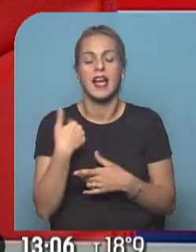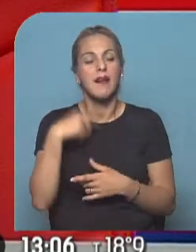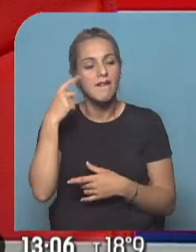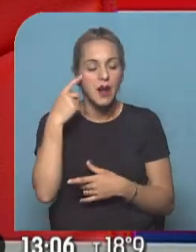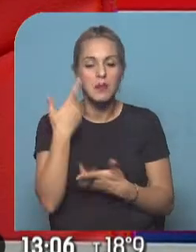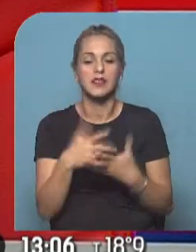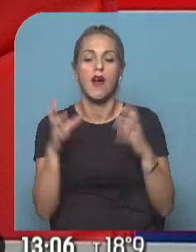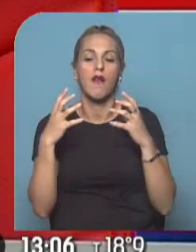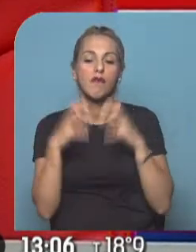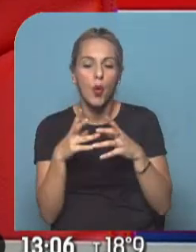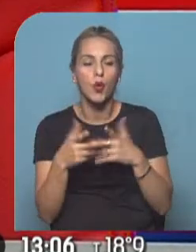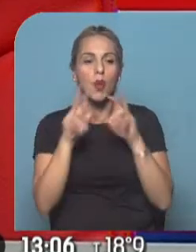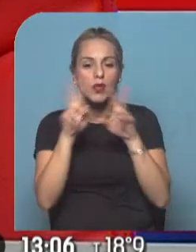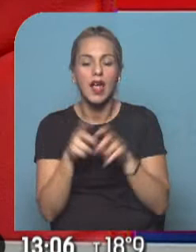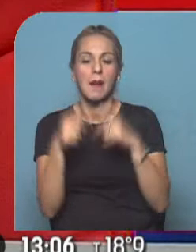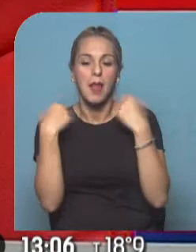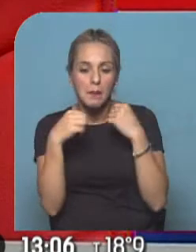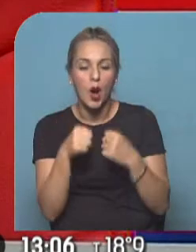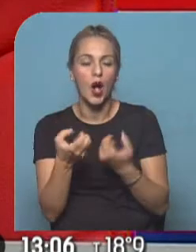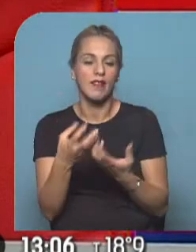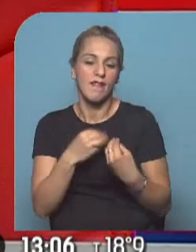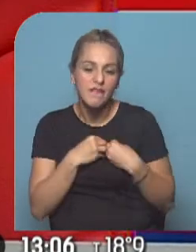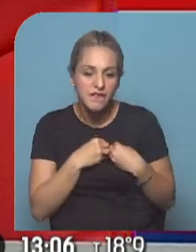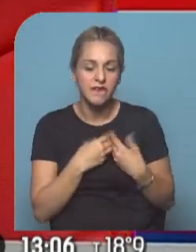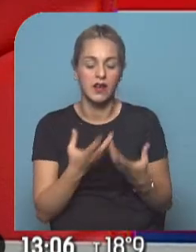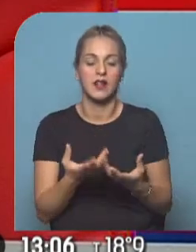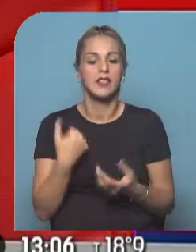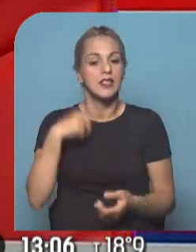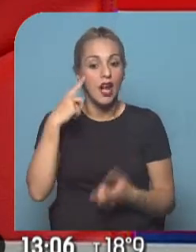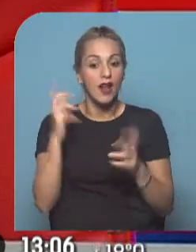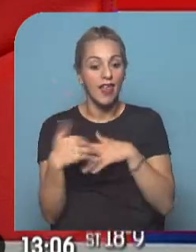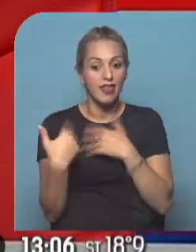pasional, y nosotros por ahí que le demos la chance en el último partido es muy bueno.